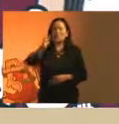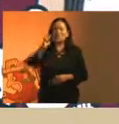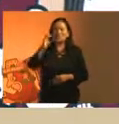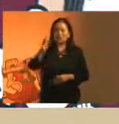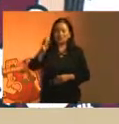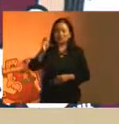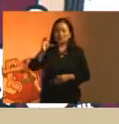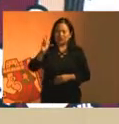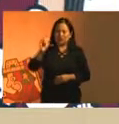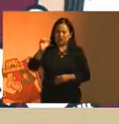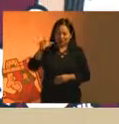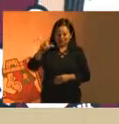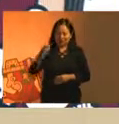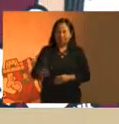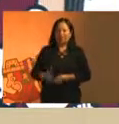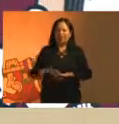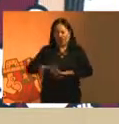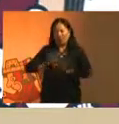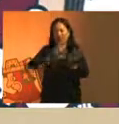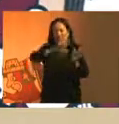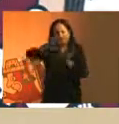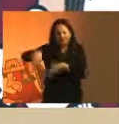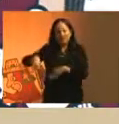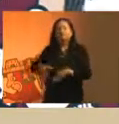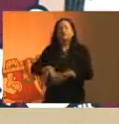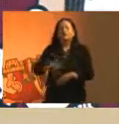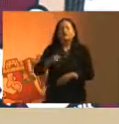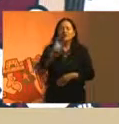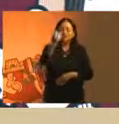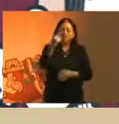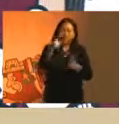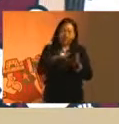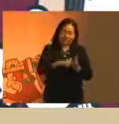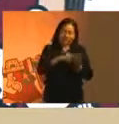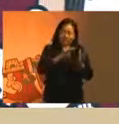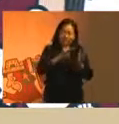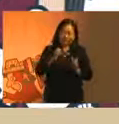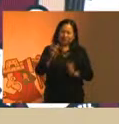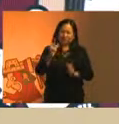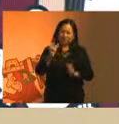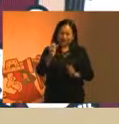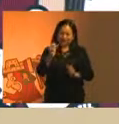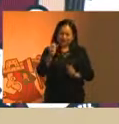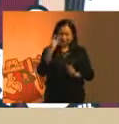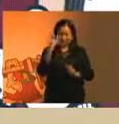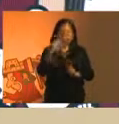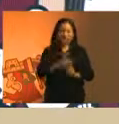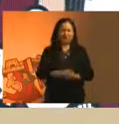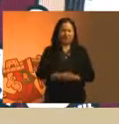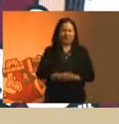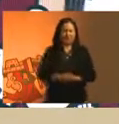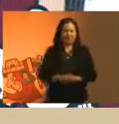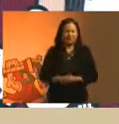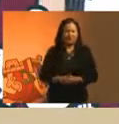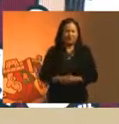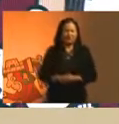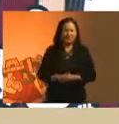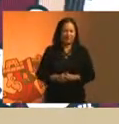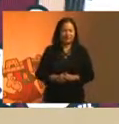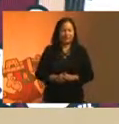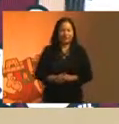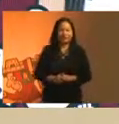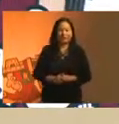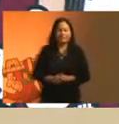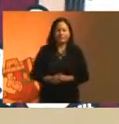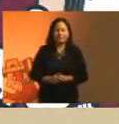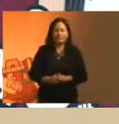en 1924 me voy a saltar la rebelión delahuertista a la que armando acaba de hacer referencia porque fue la que acabó con la vida de carrillo